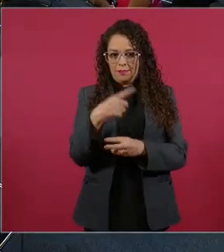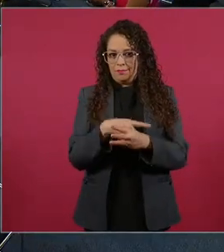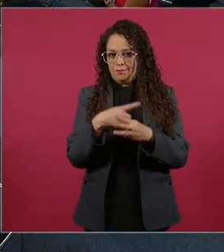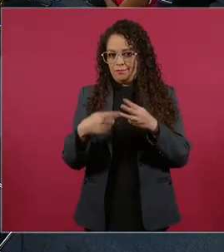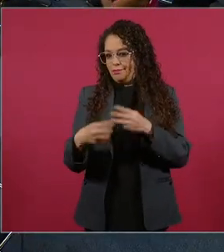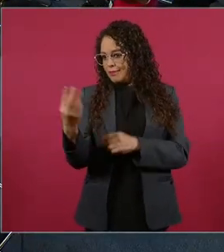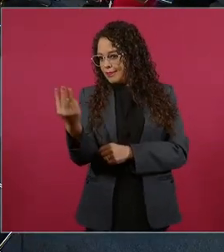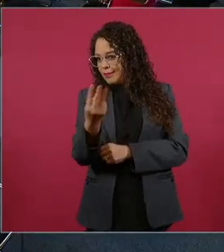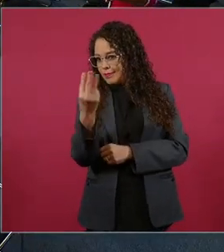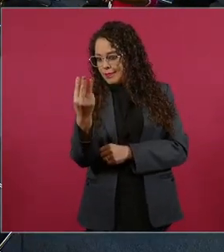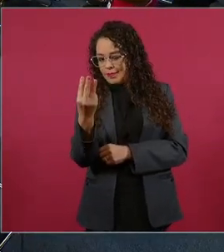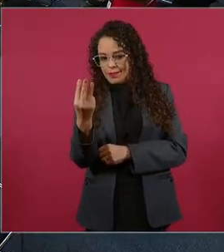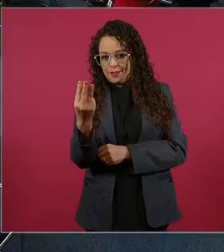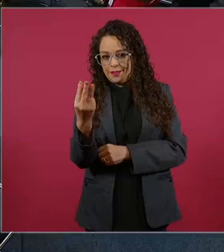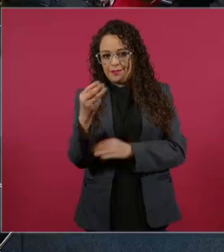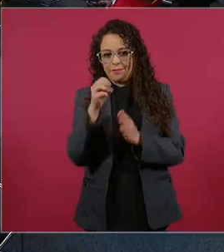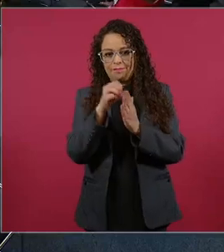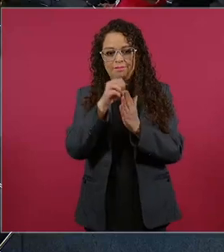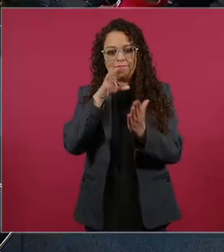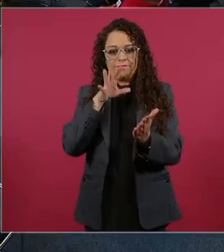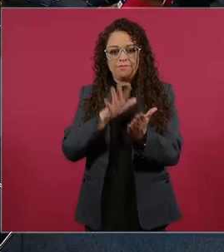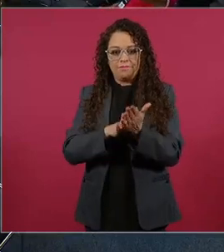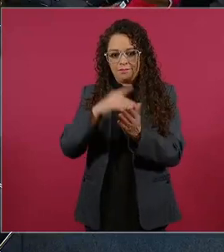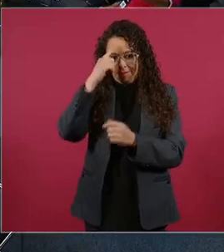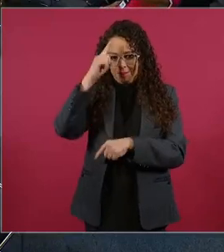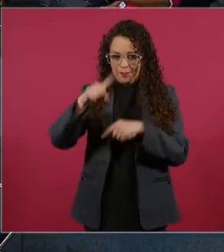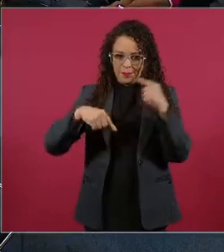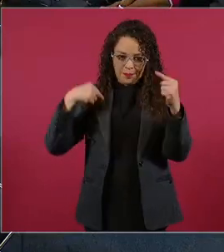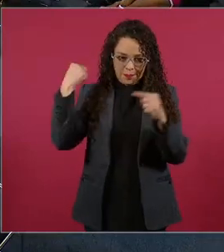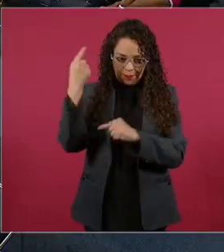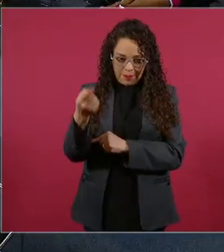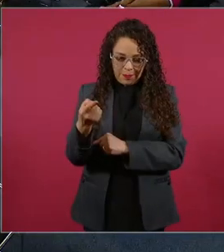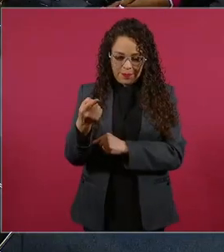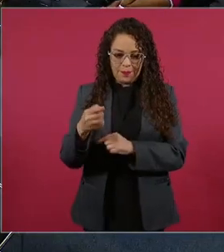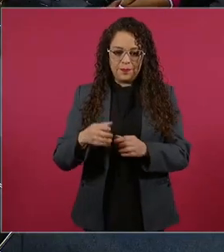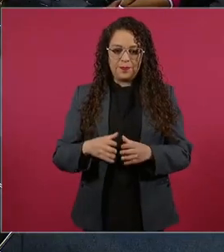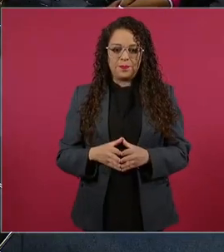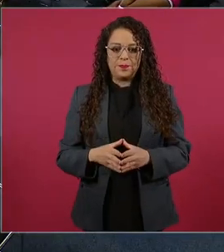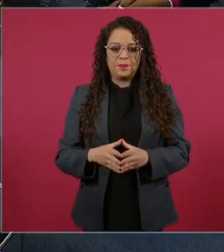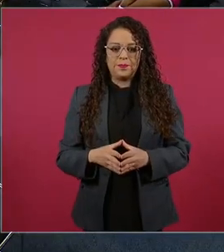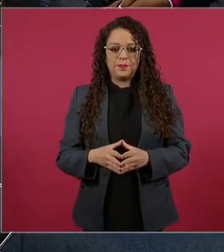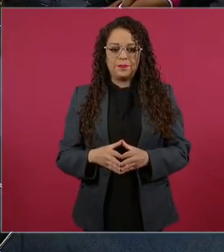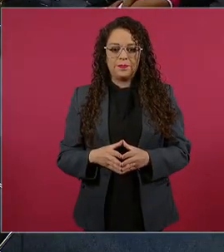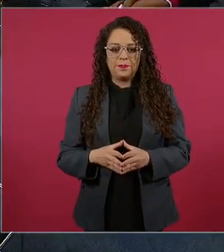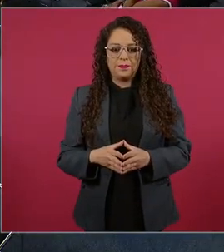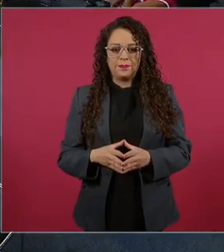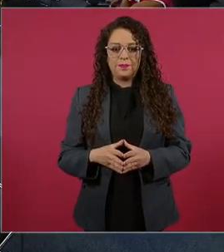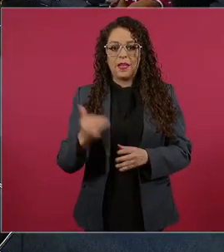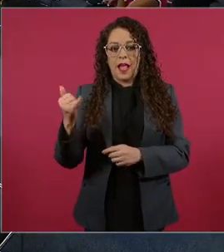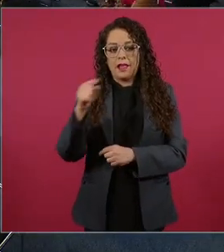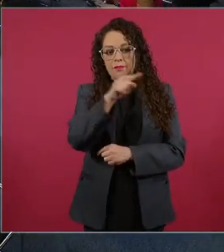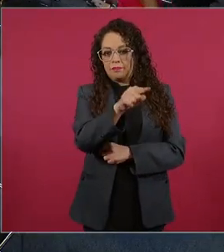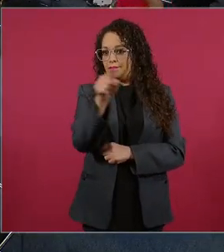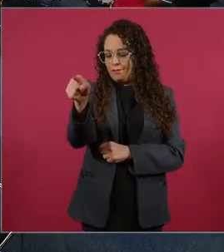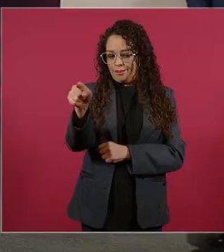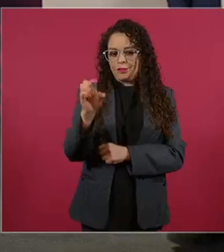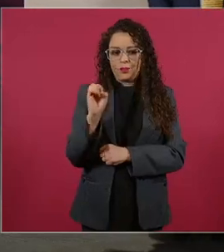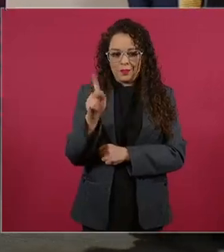Tres. Las dos compañeras y el compañero. Bueno.